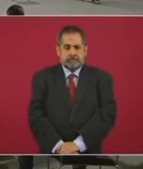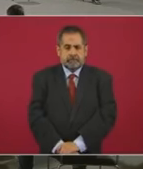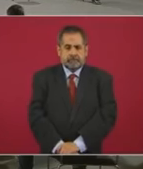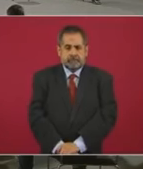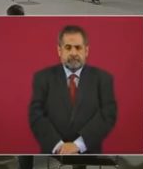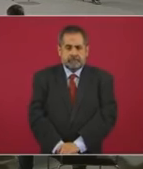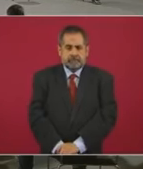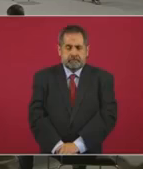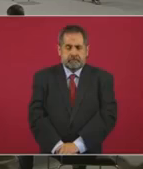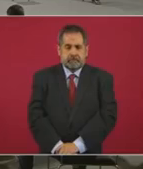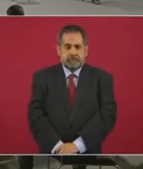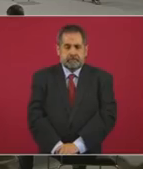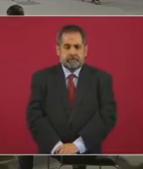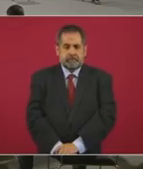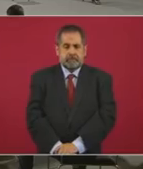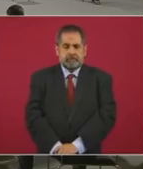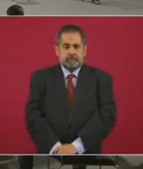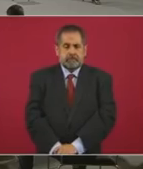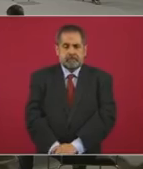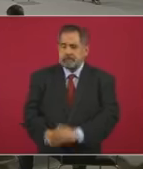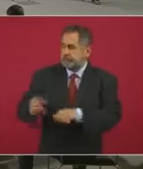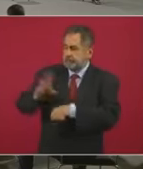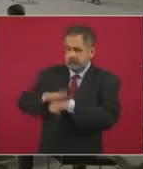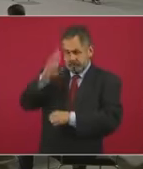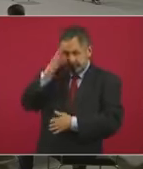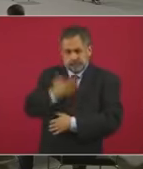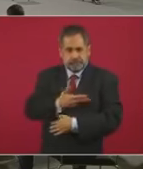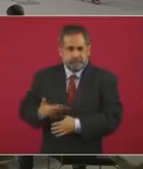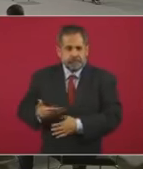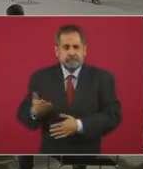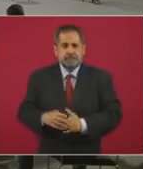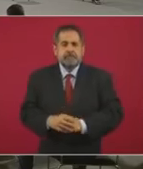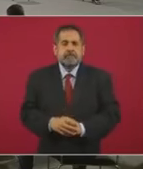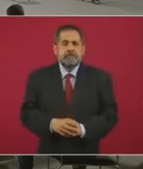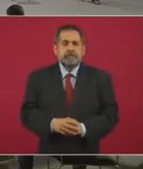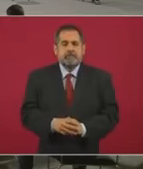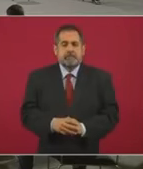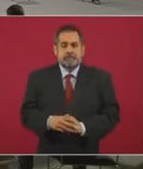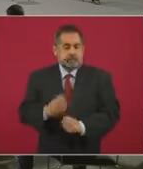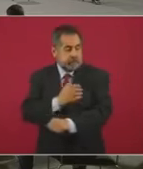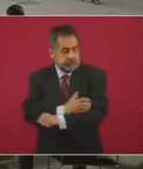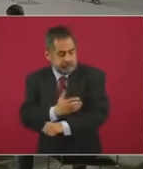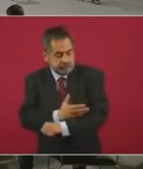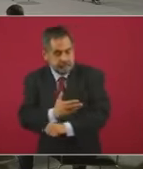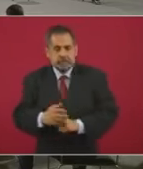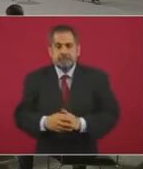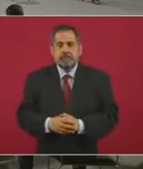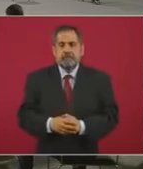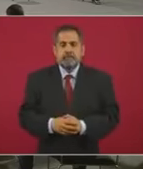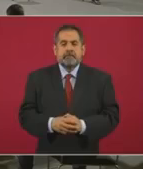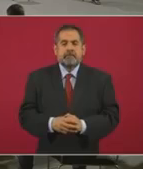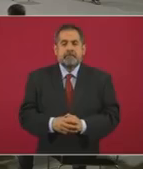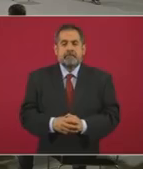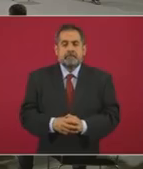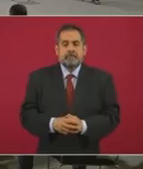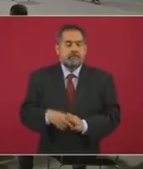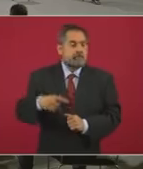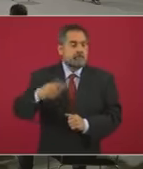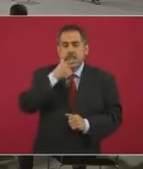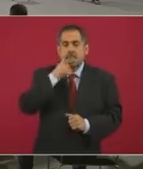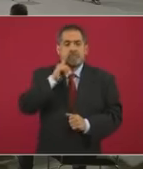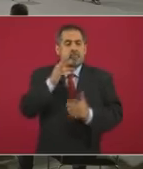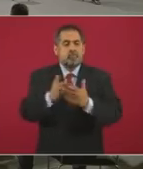Sí, señor. Con su permiso, señor presidente, compañeros, señoras, señores.